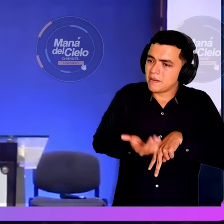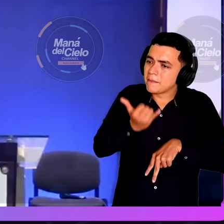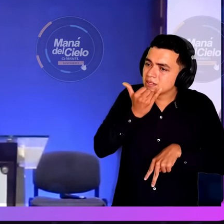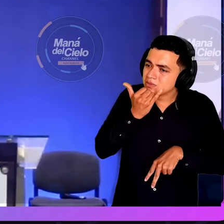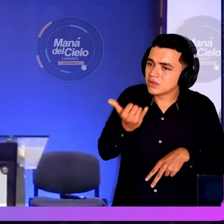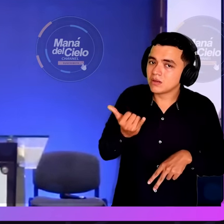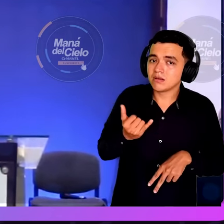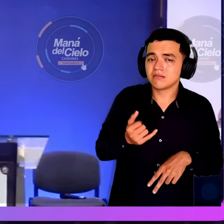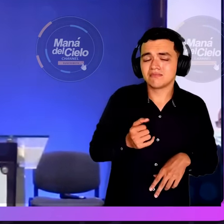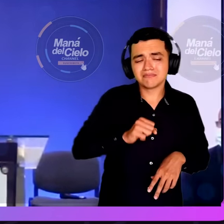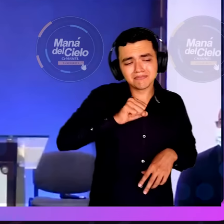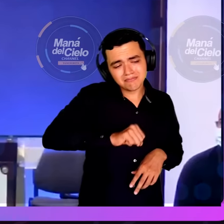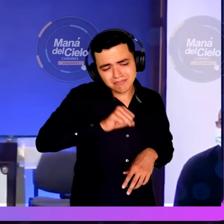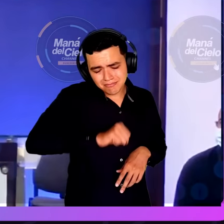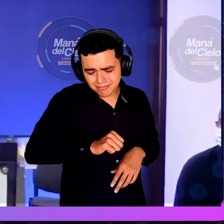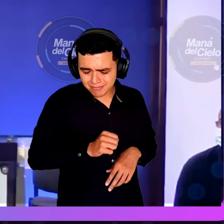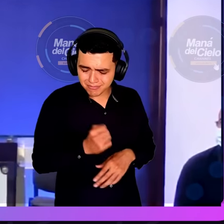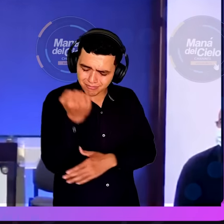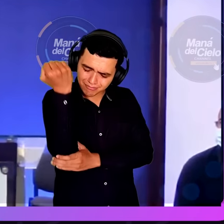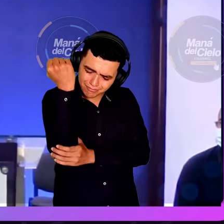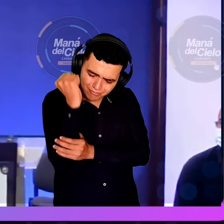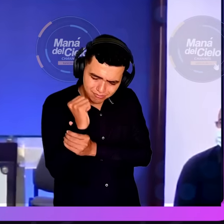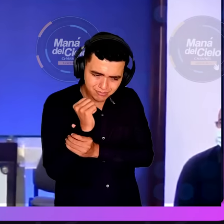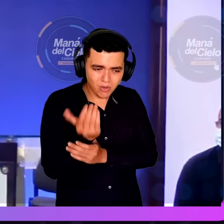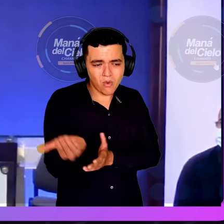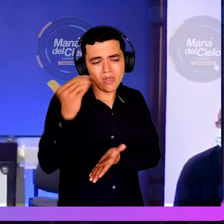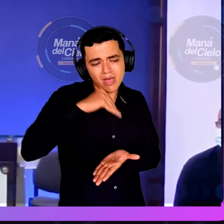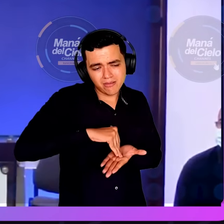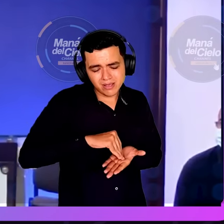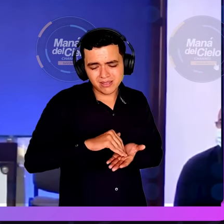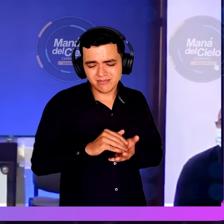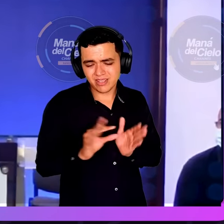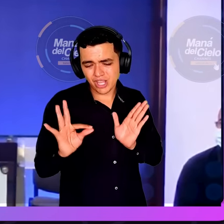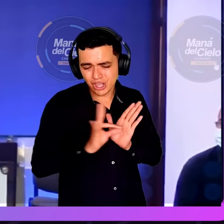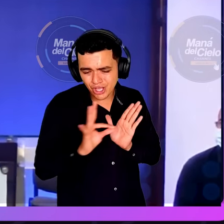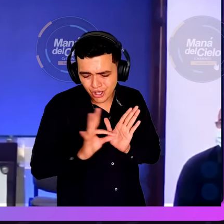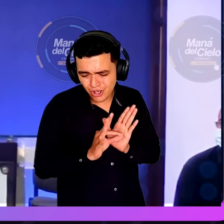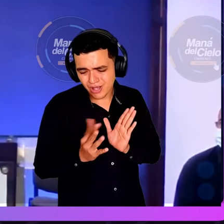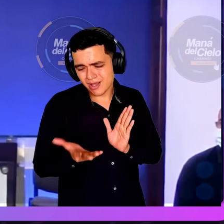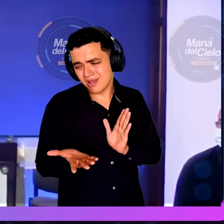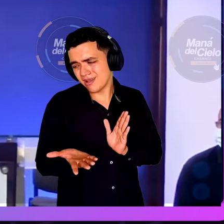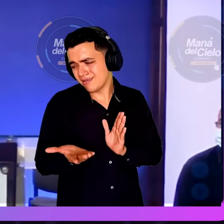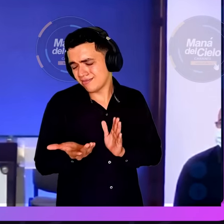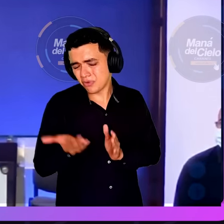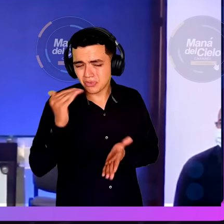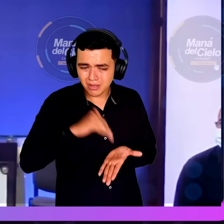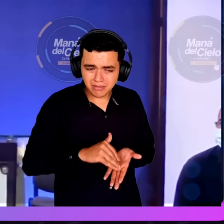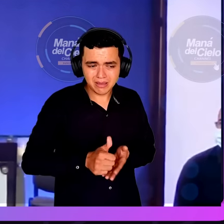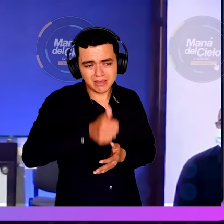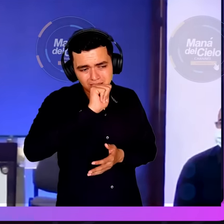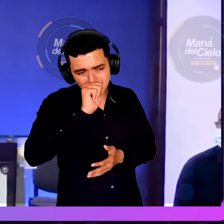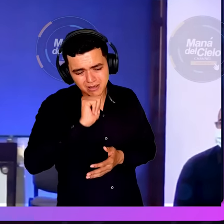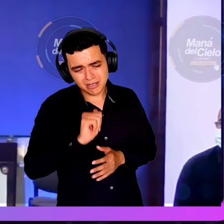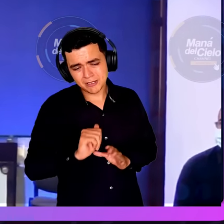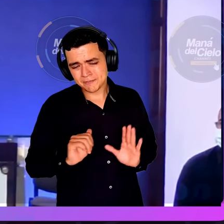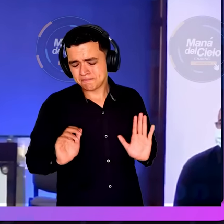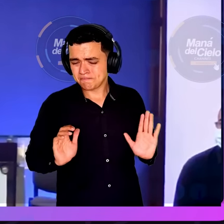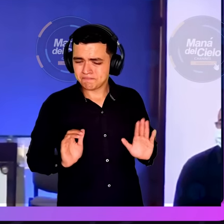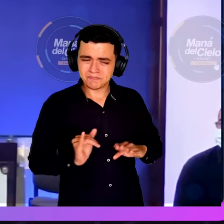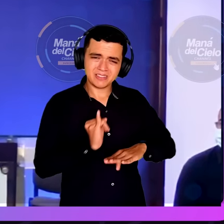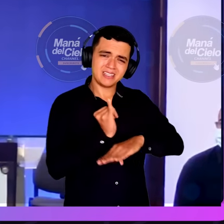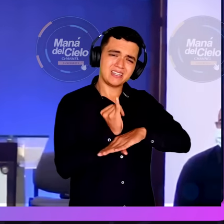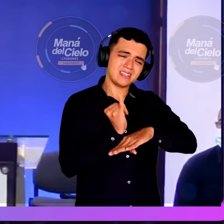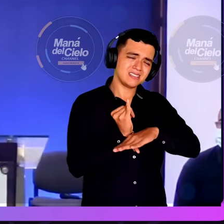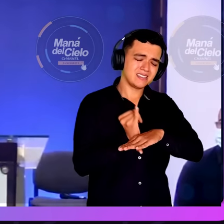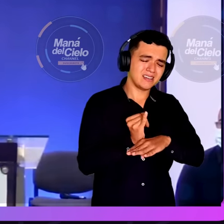dije, no me digas, así, sí, no me digas que tú eres Zulana. No me digas, yo soy.